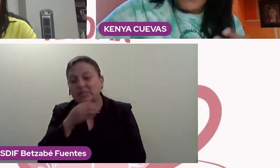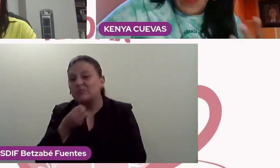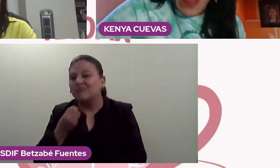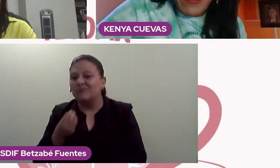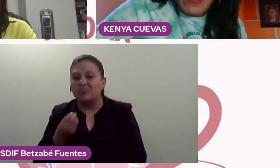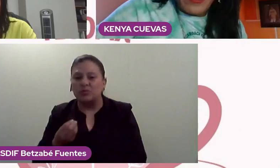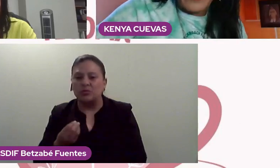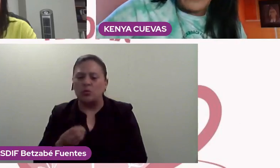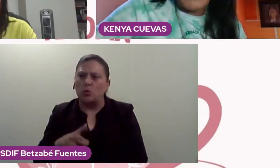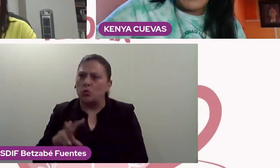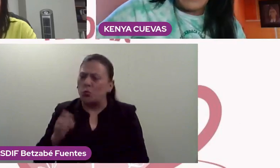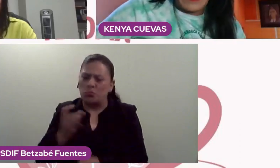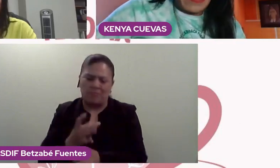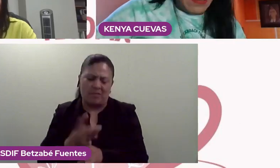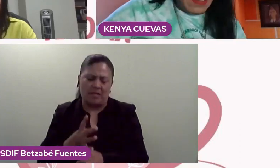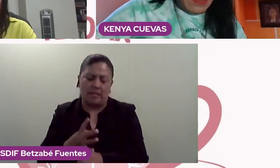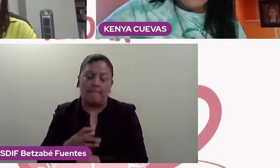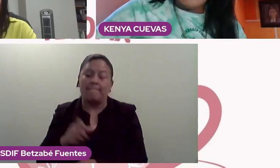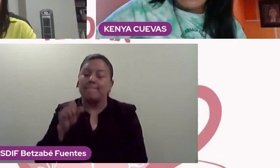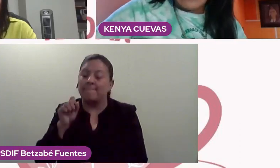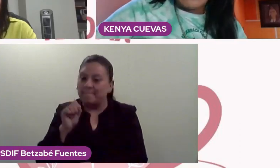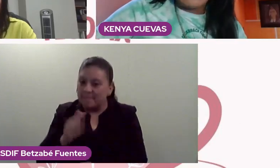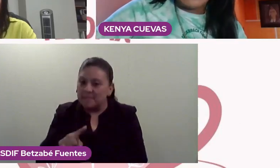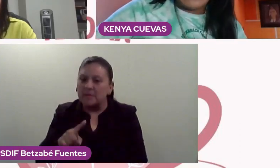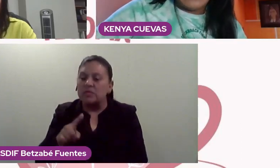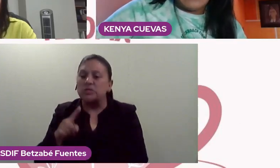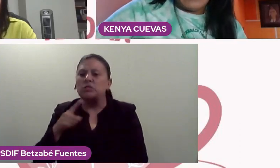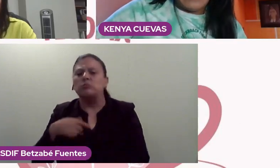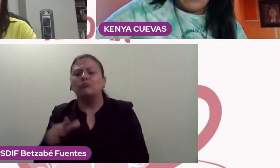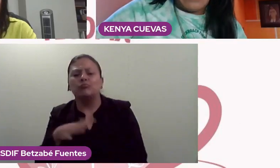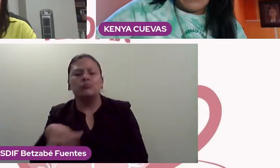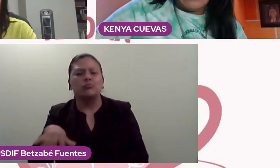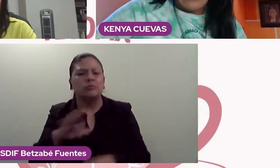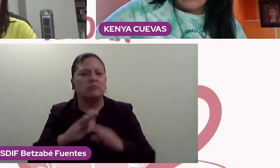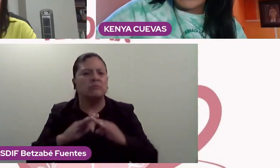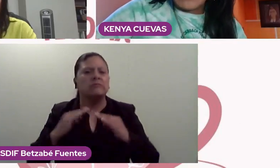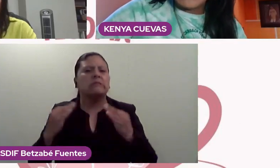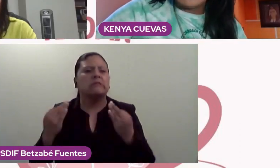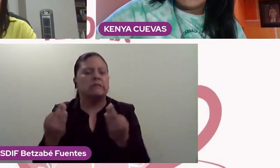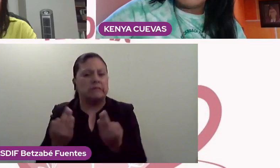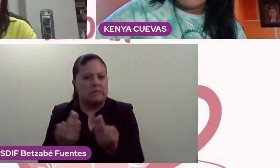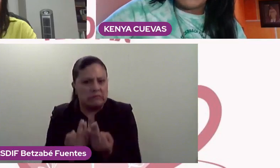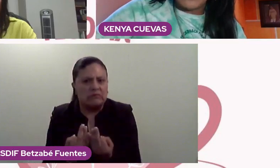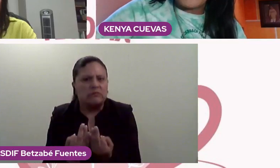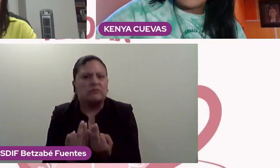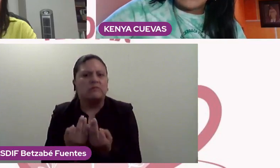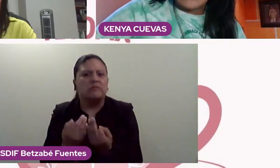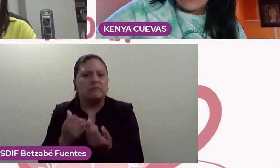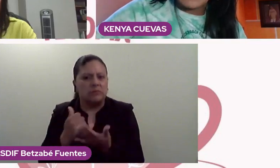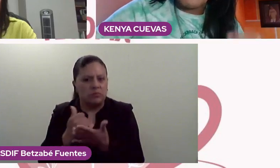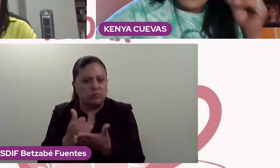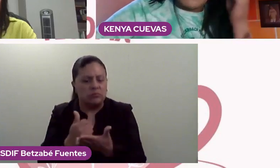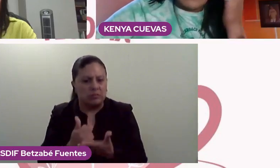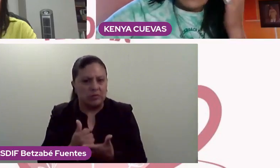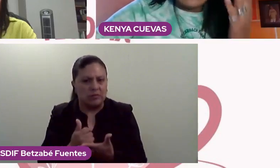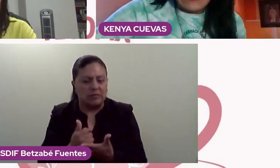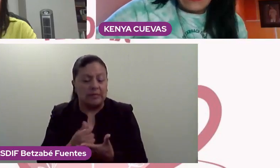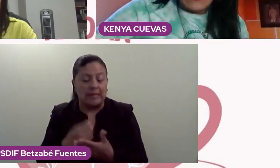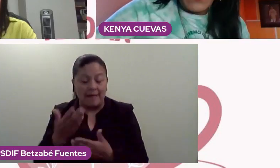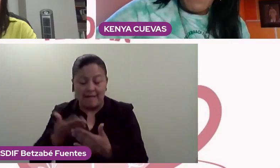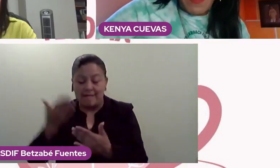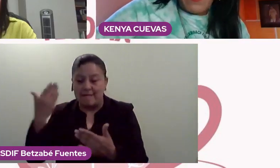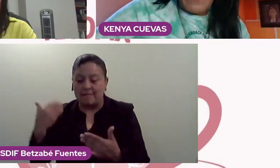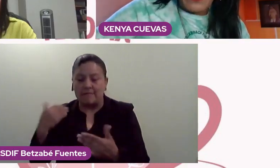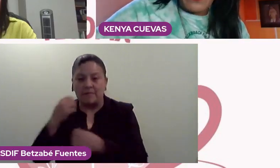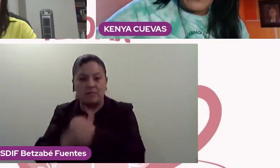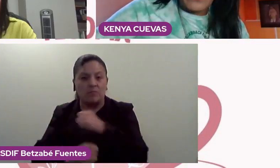me ha ocupado, ¿no? De una manera integral, ya que en el 2016 me tocó presenciar el